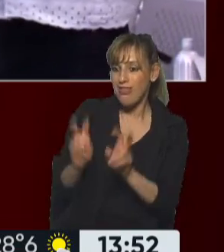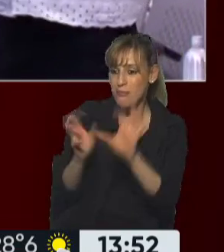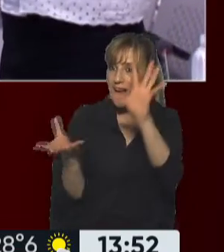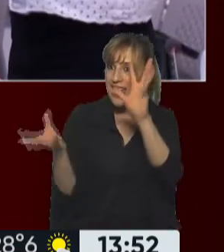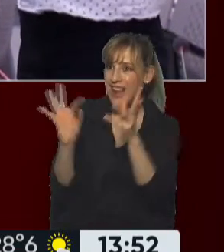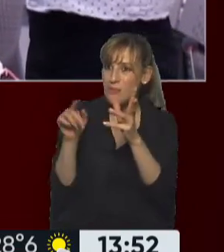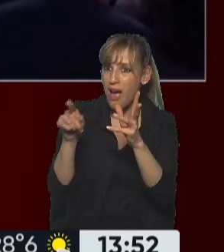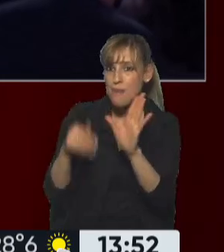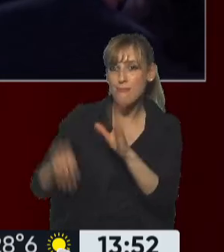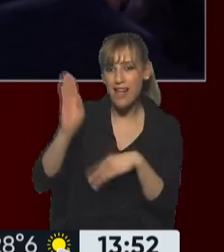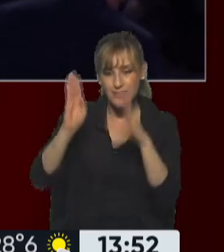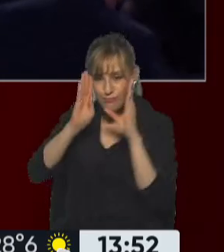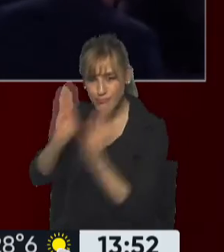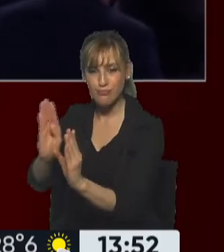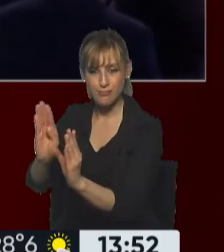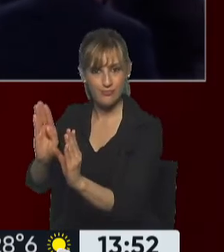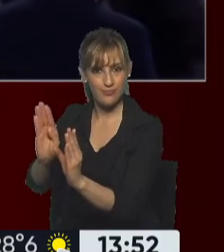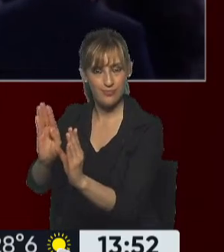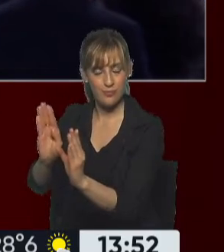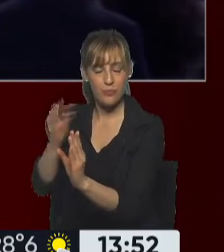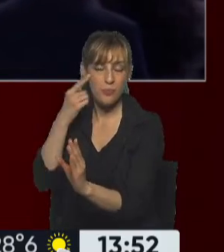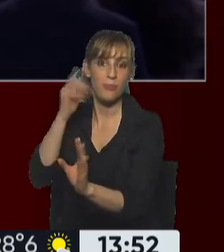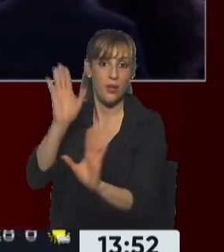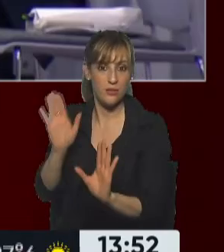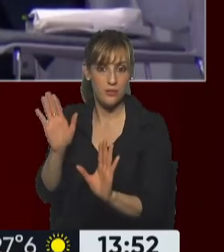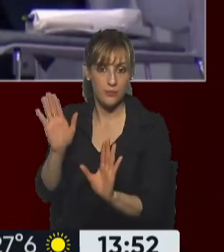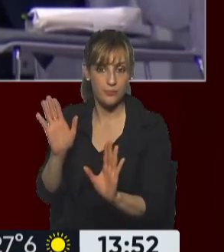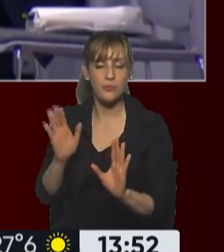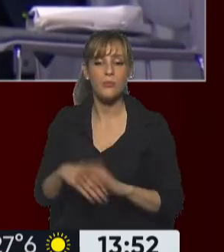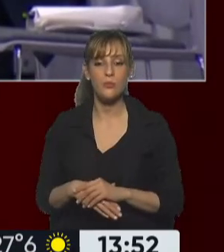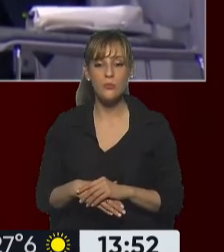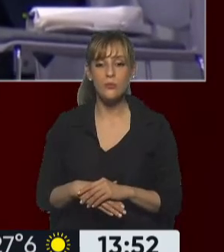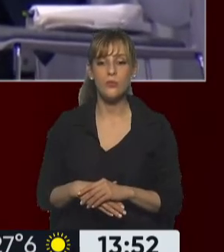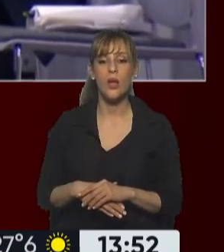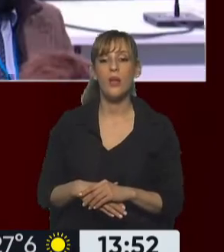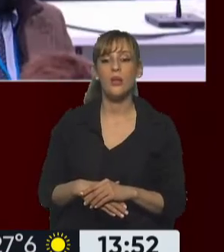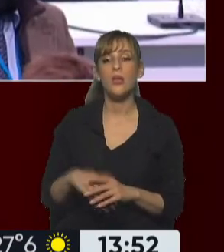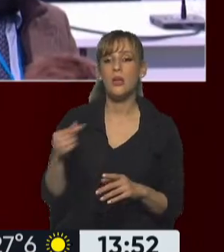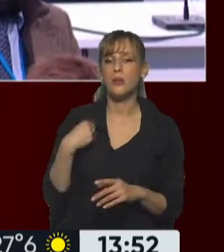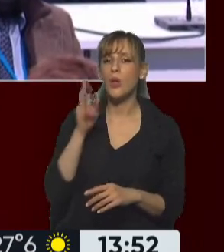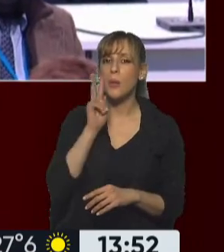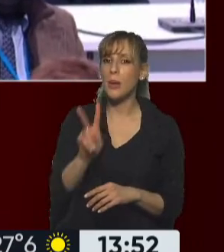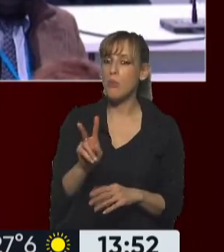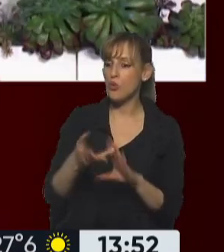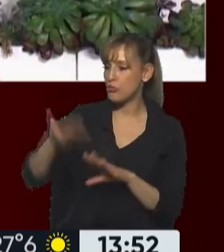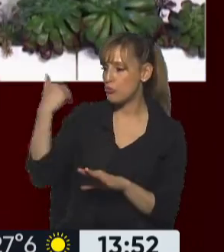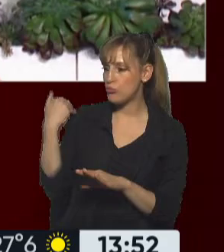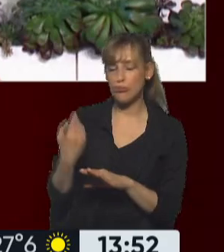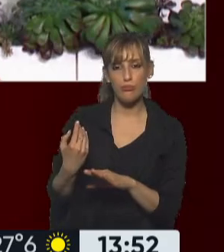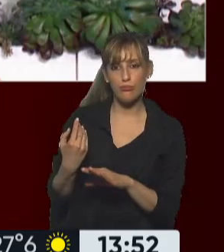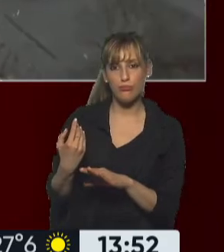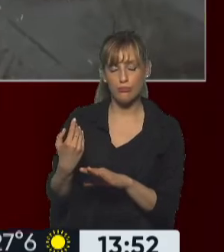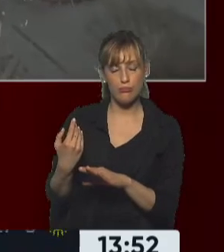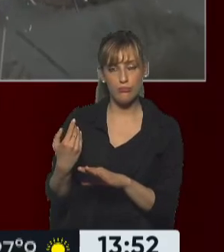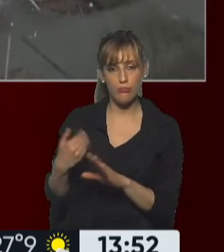Con respecto a China y el vínculo entre las dos principales potencias. Y lo que vimos ya ese año, ese primer año, y lo que vemos ahora,